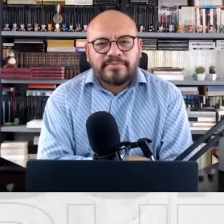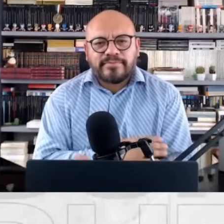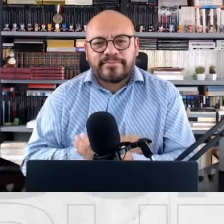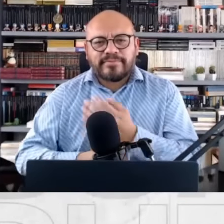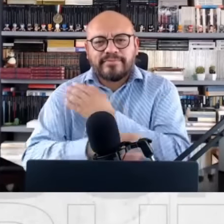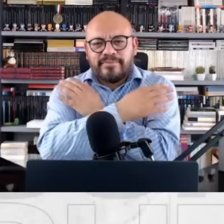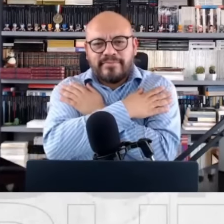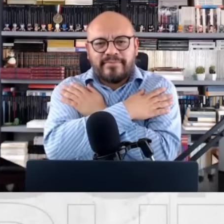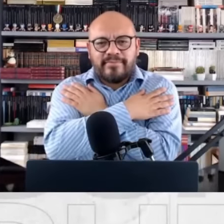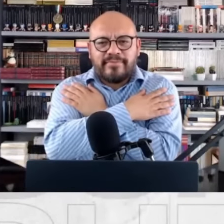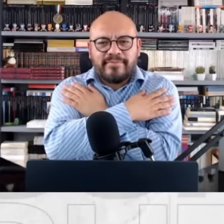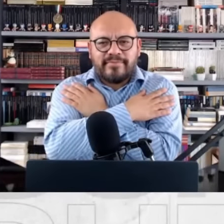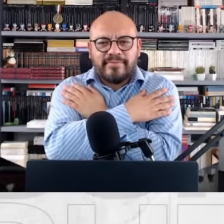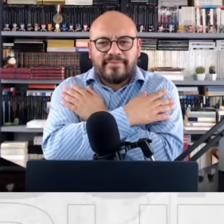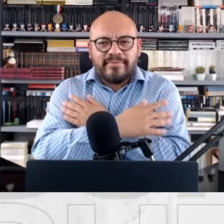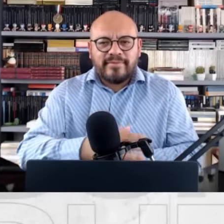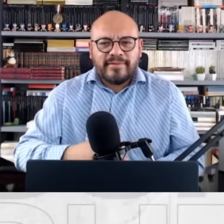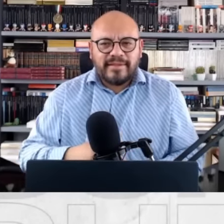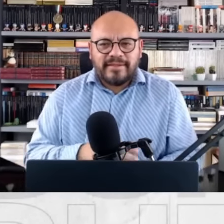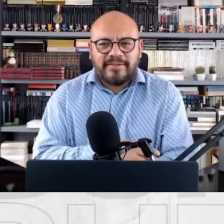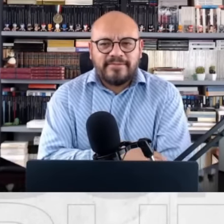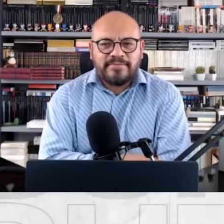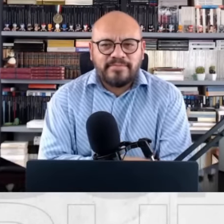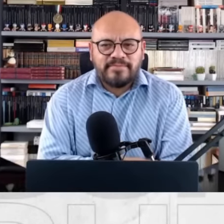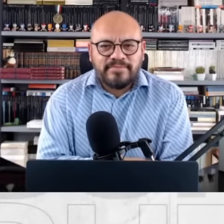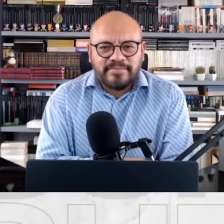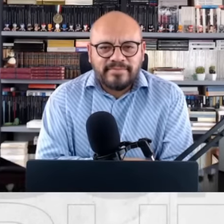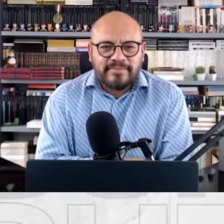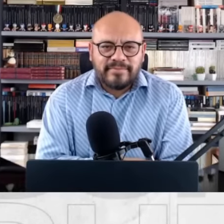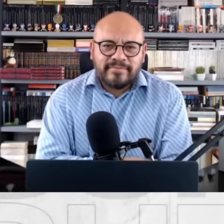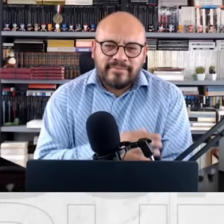querido Ricardo, y nos vemos muy pronto, espero ya allá en México. Y bueno, pues